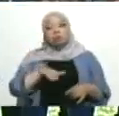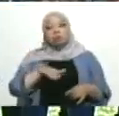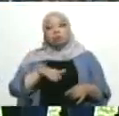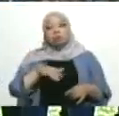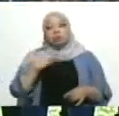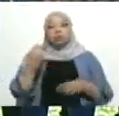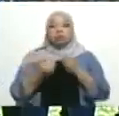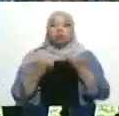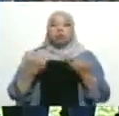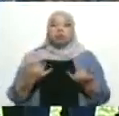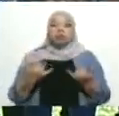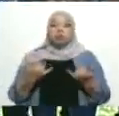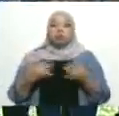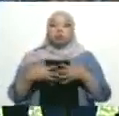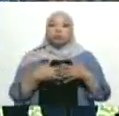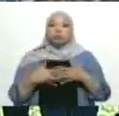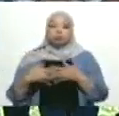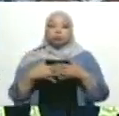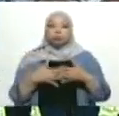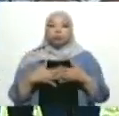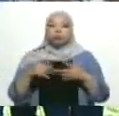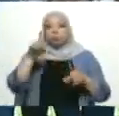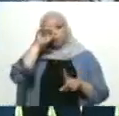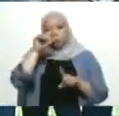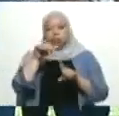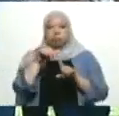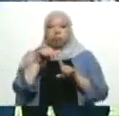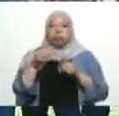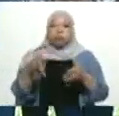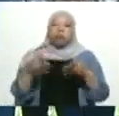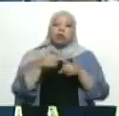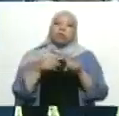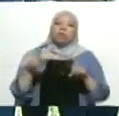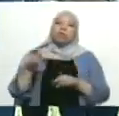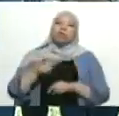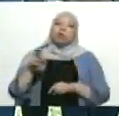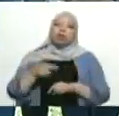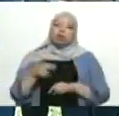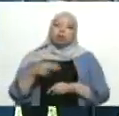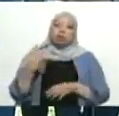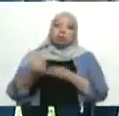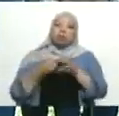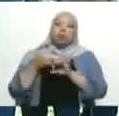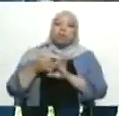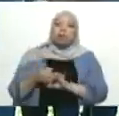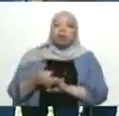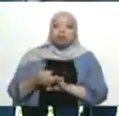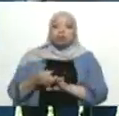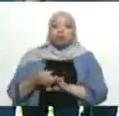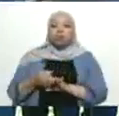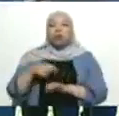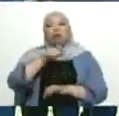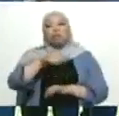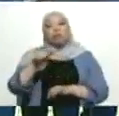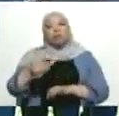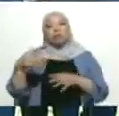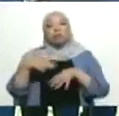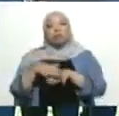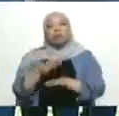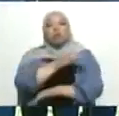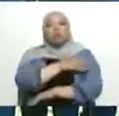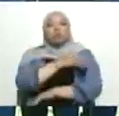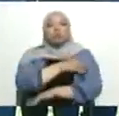Antonio, de Ureña, y lo lograron, pero nunca lograron lo que ellos esperaban. Porque hubo gente, inclusive opositora,